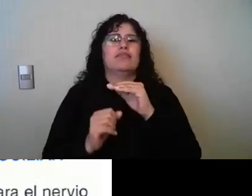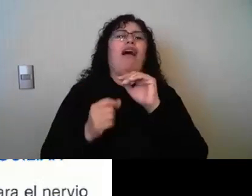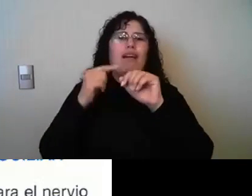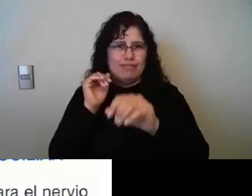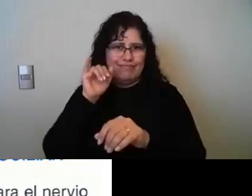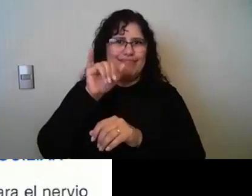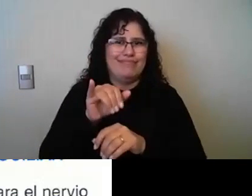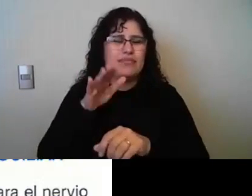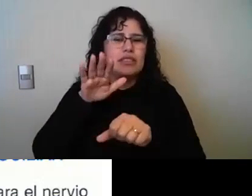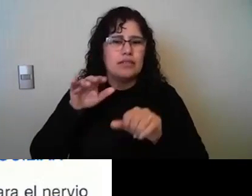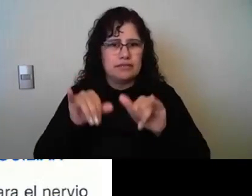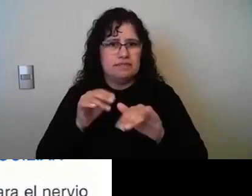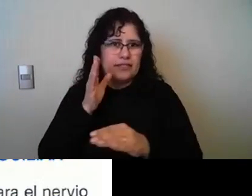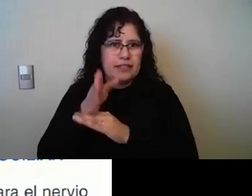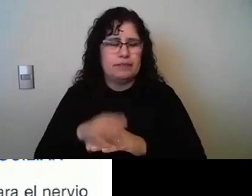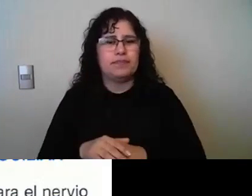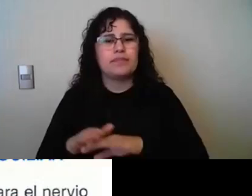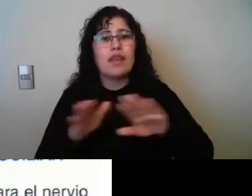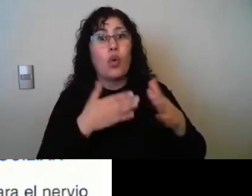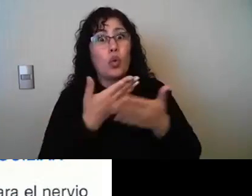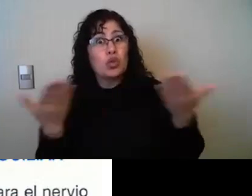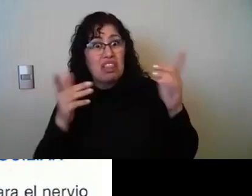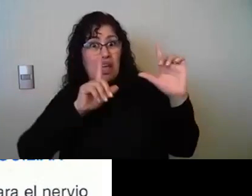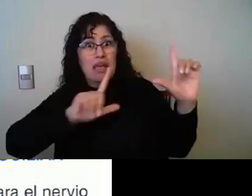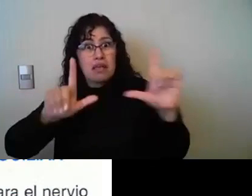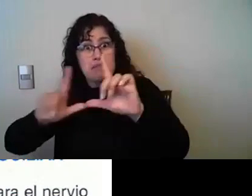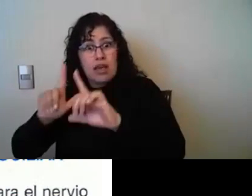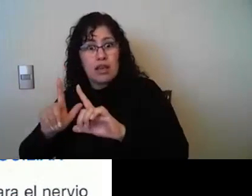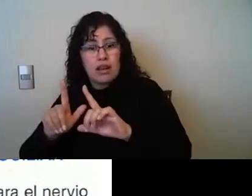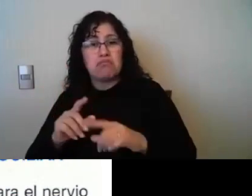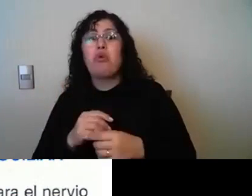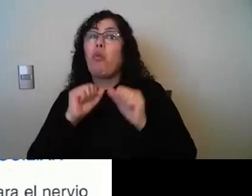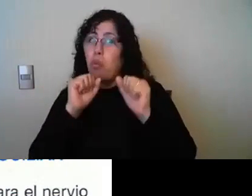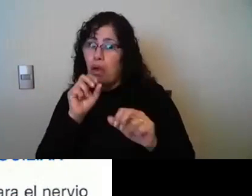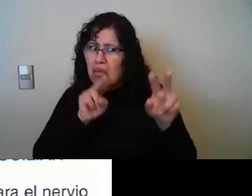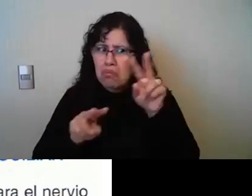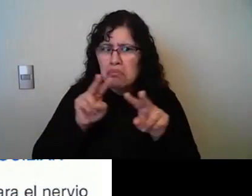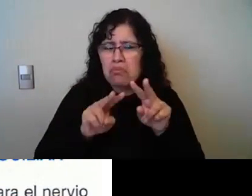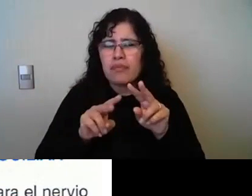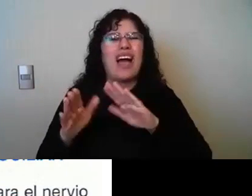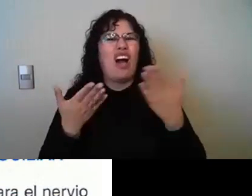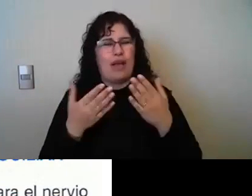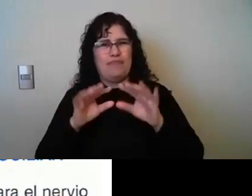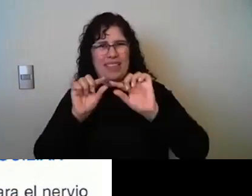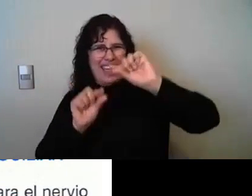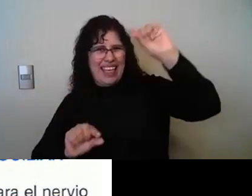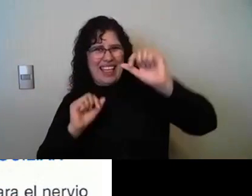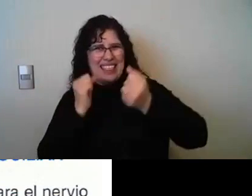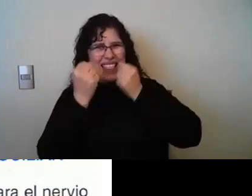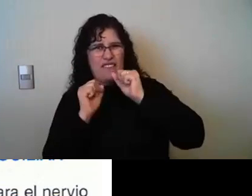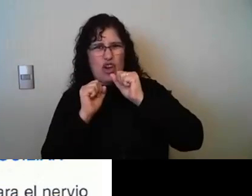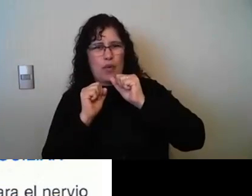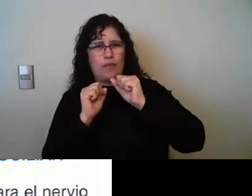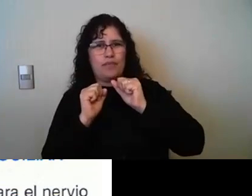Les voy a dejar estas imágenes para que ustedes las repasen porque no es parte de la asignatura, pero el nervio oftálmico, este es el